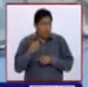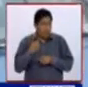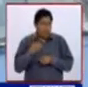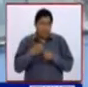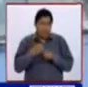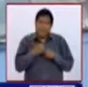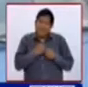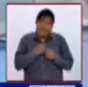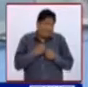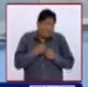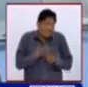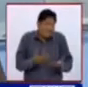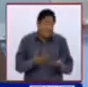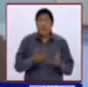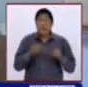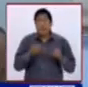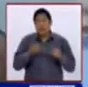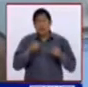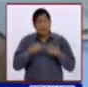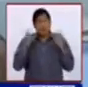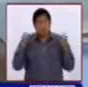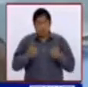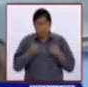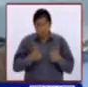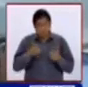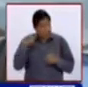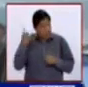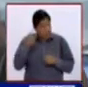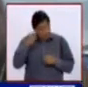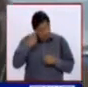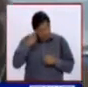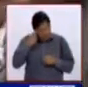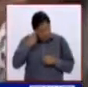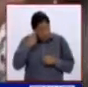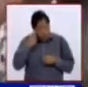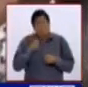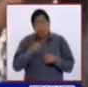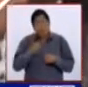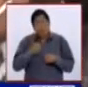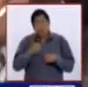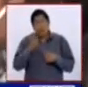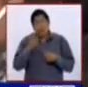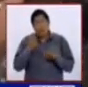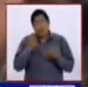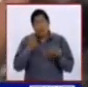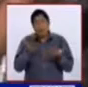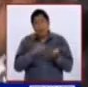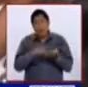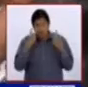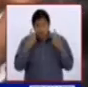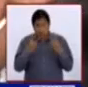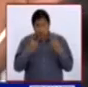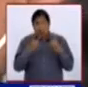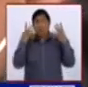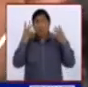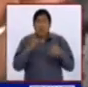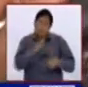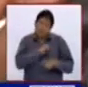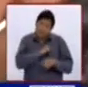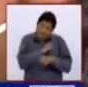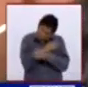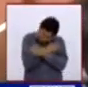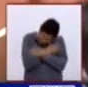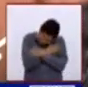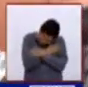siempre desprendida con los demás, muy buena, siempre pensaba en los demás antes que ella. Quise volver a ver y decirle cuánto la